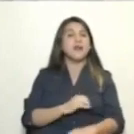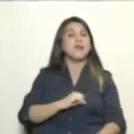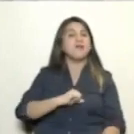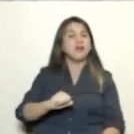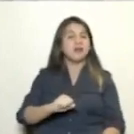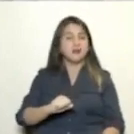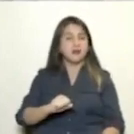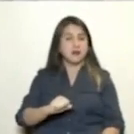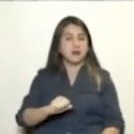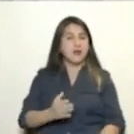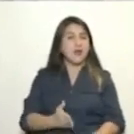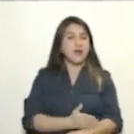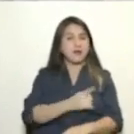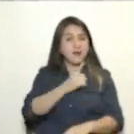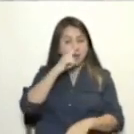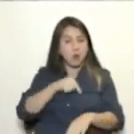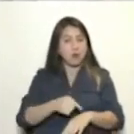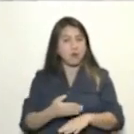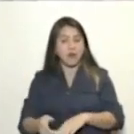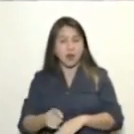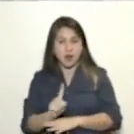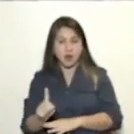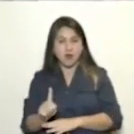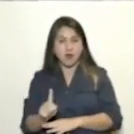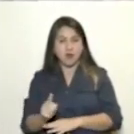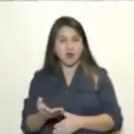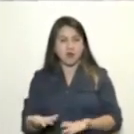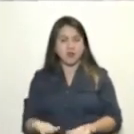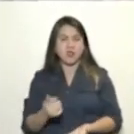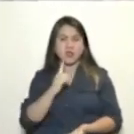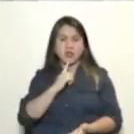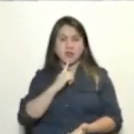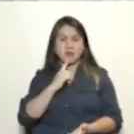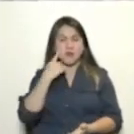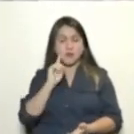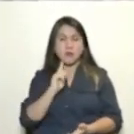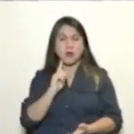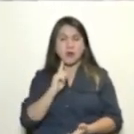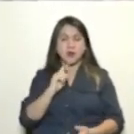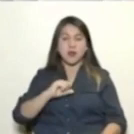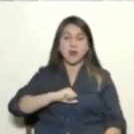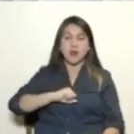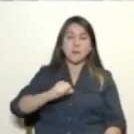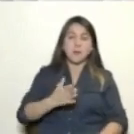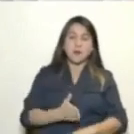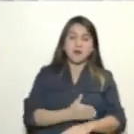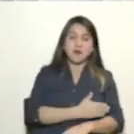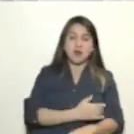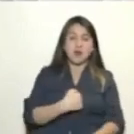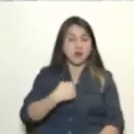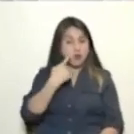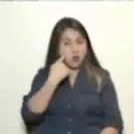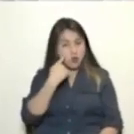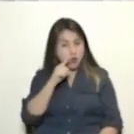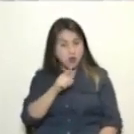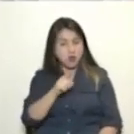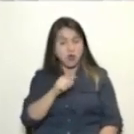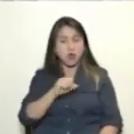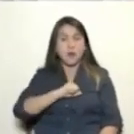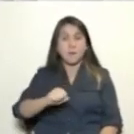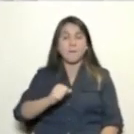Entonces, mi primera pregunta es, ¿qué tenemos para prevenir? Y ojo, la